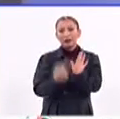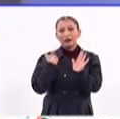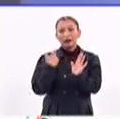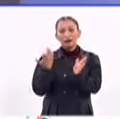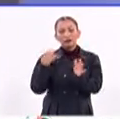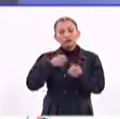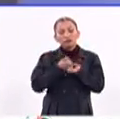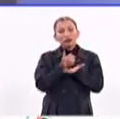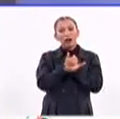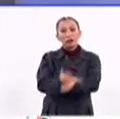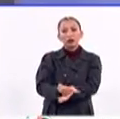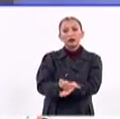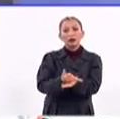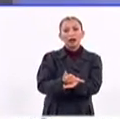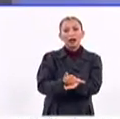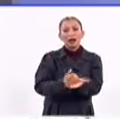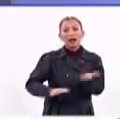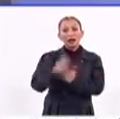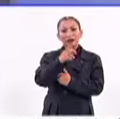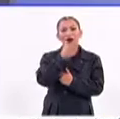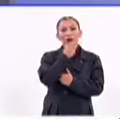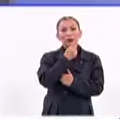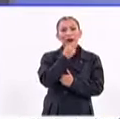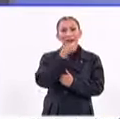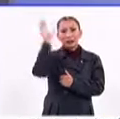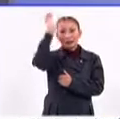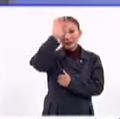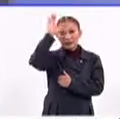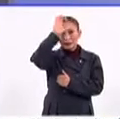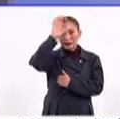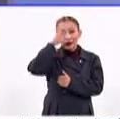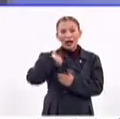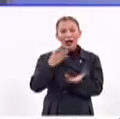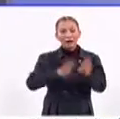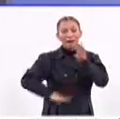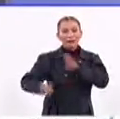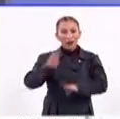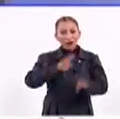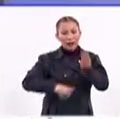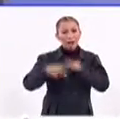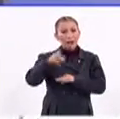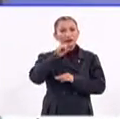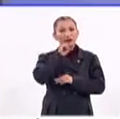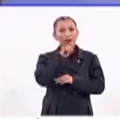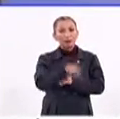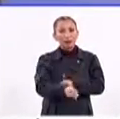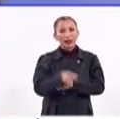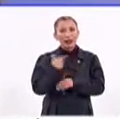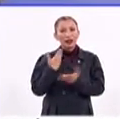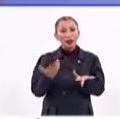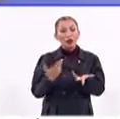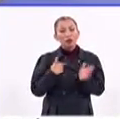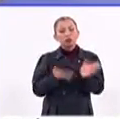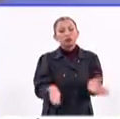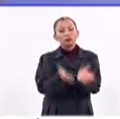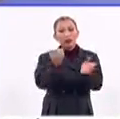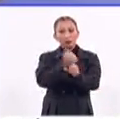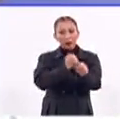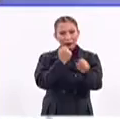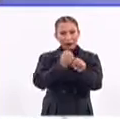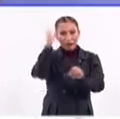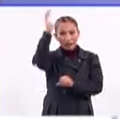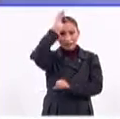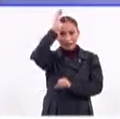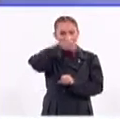la contribución, como bien tú lo dijiste, de este gran científico a la biología, pero también en general promover la práctica de